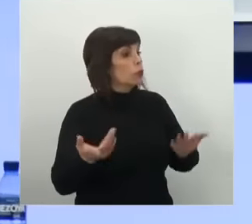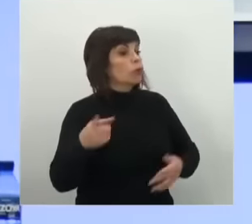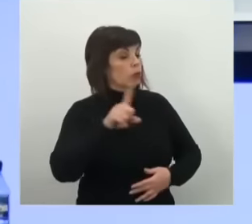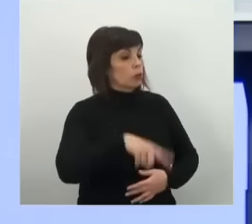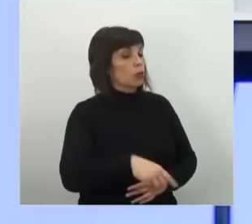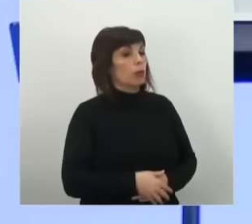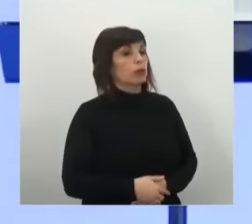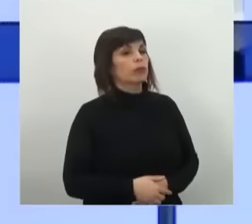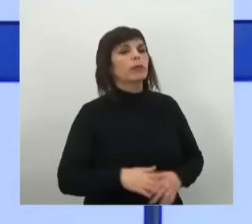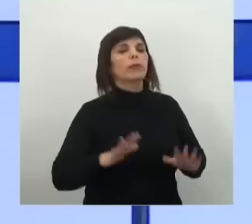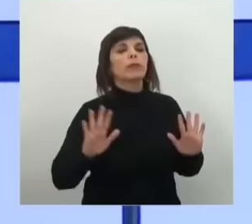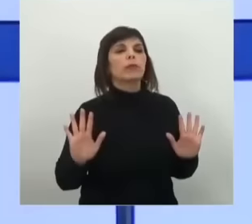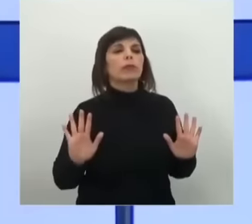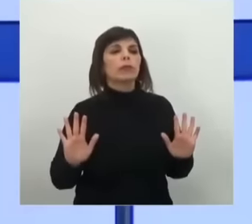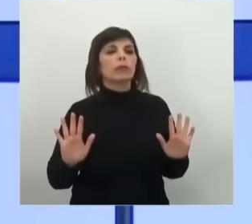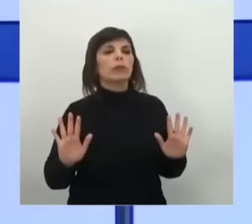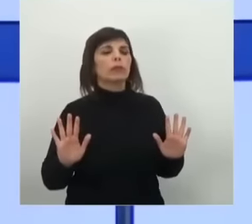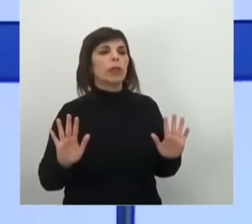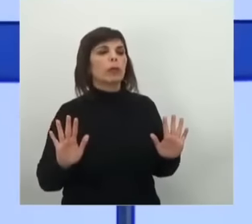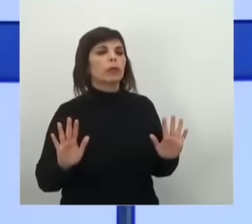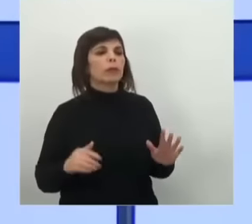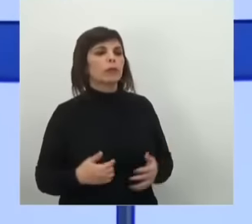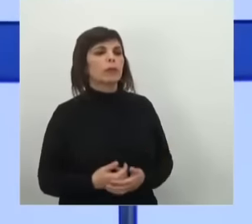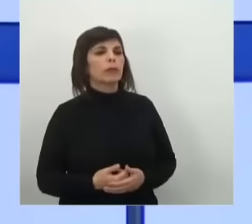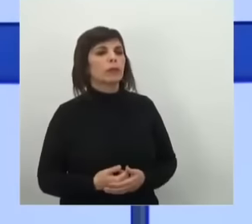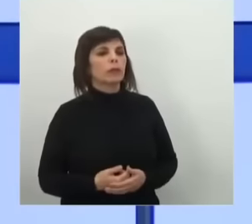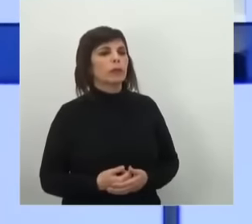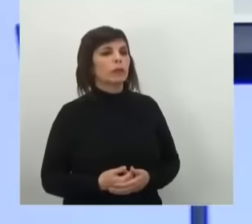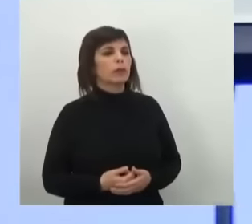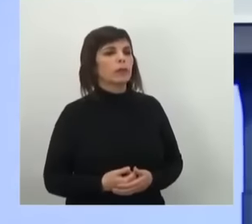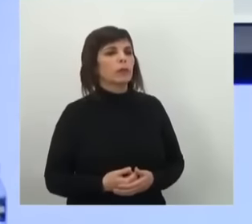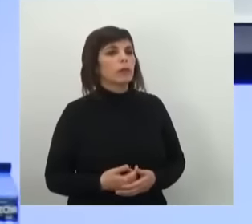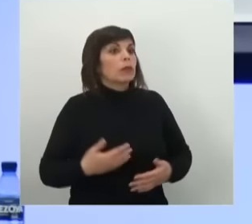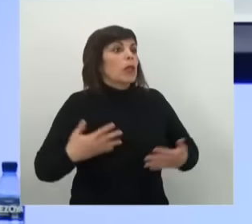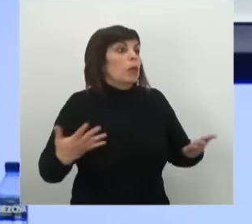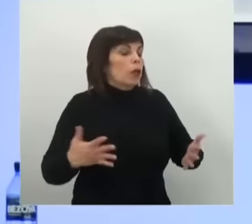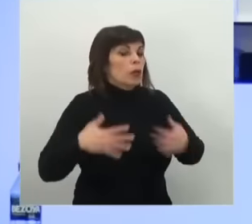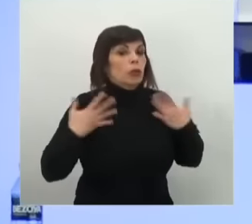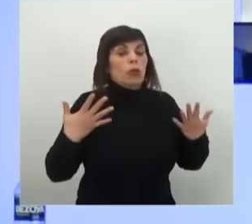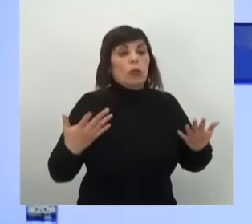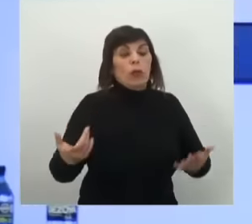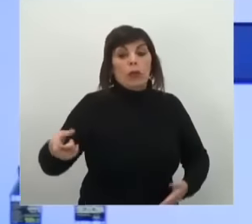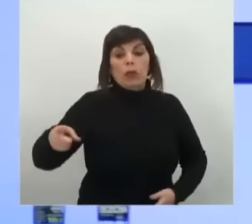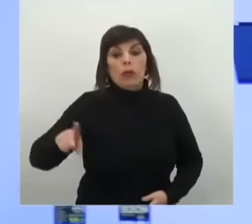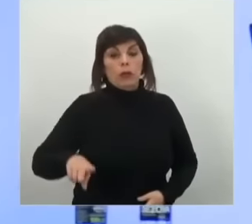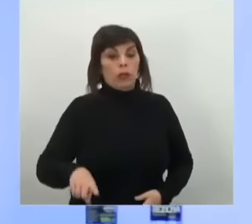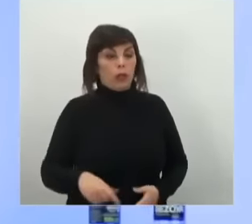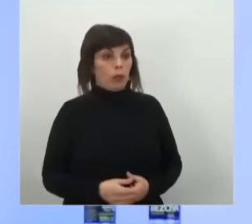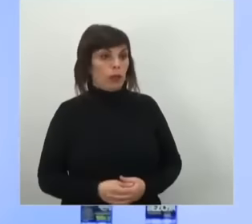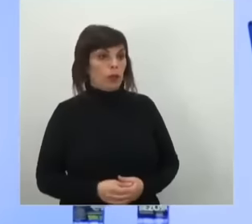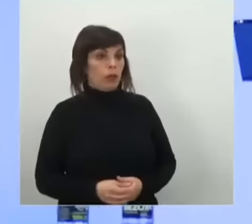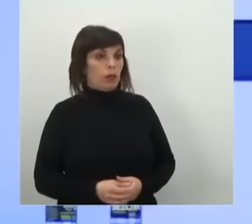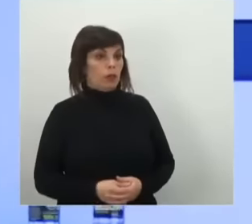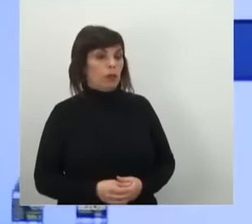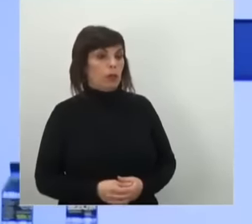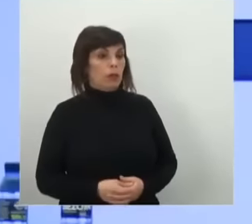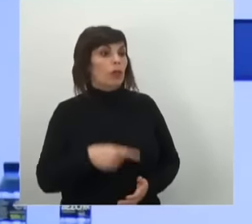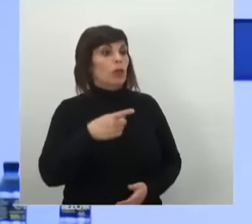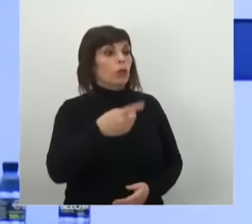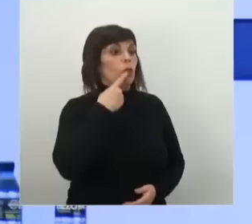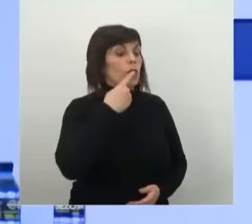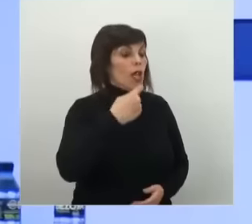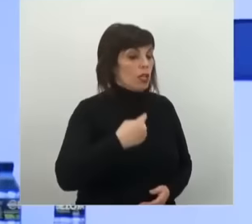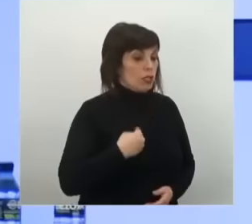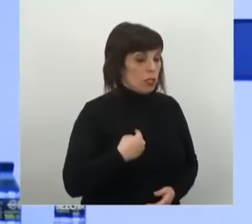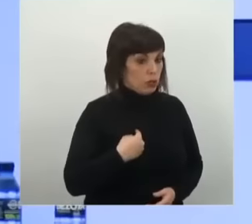pero el punto es leer es este que también estoy mucho más sorprendido porque su estadística me dice que yo hace 20 años tenía que estar